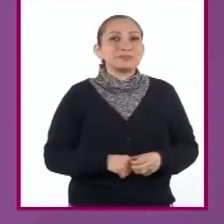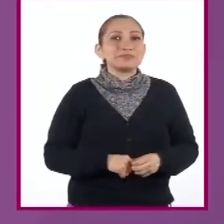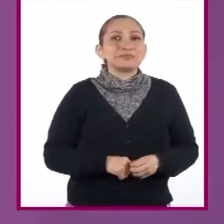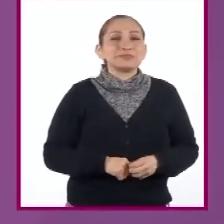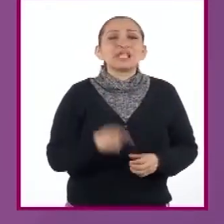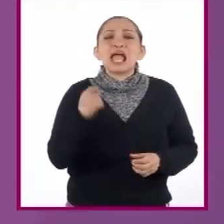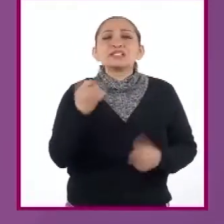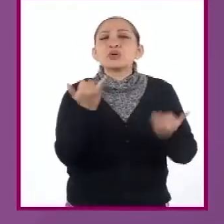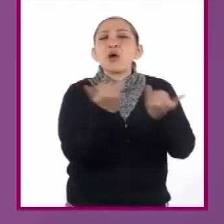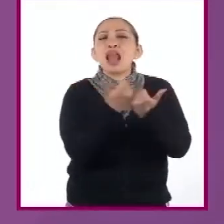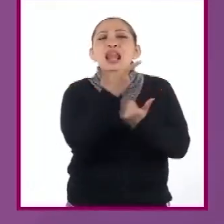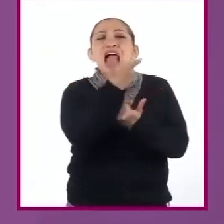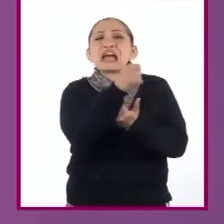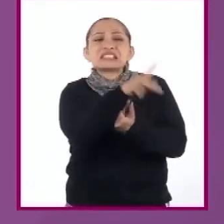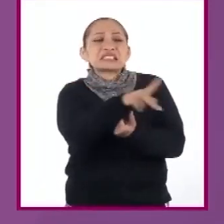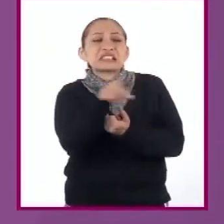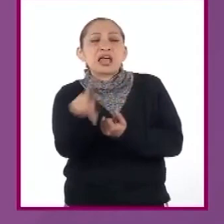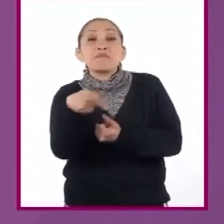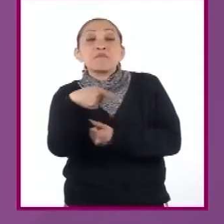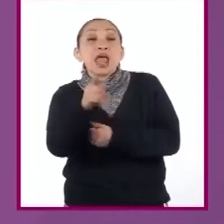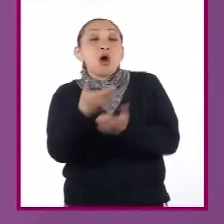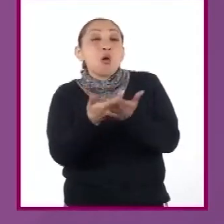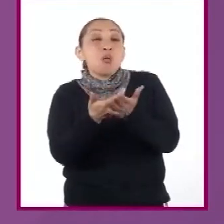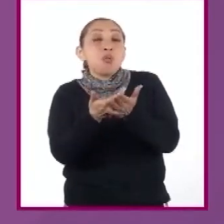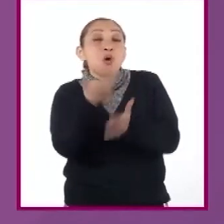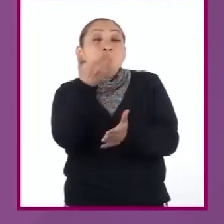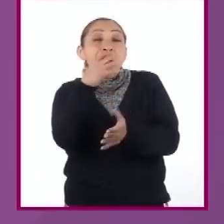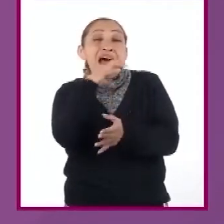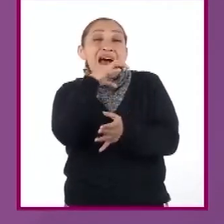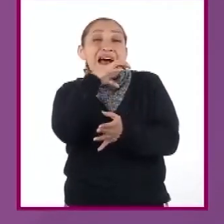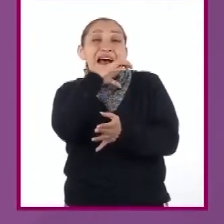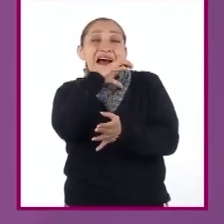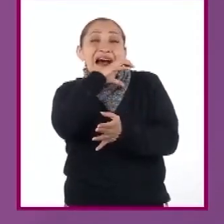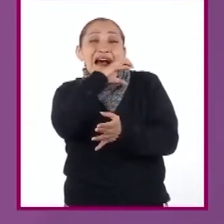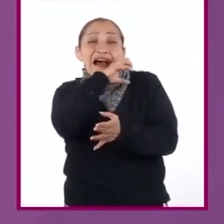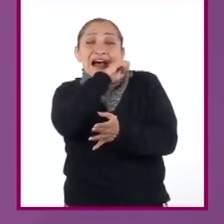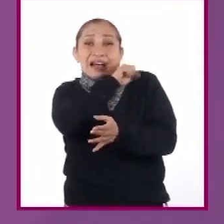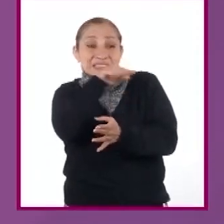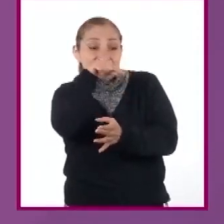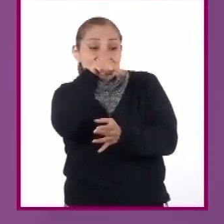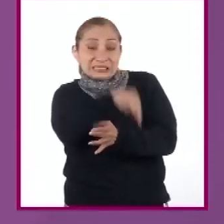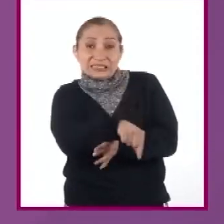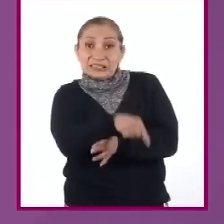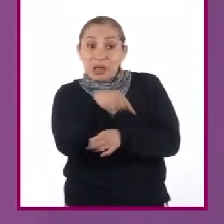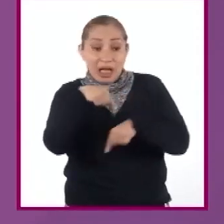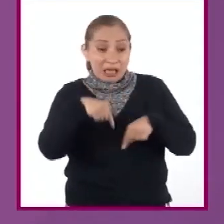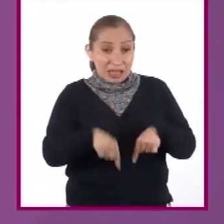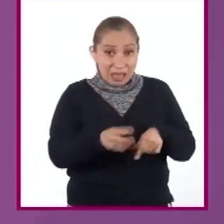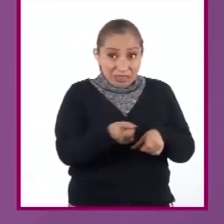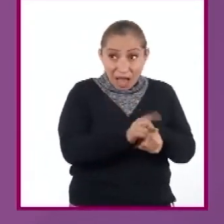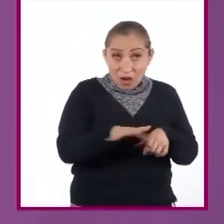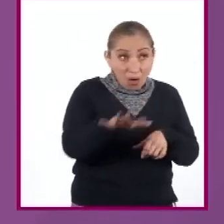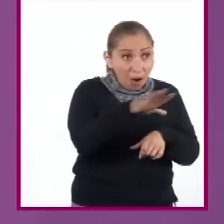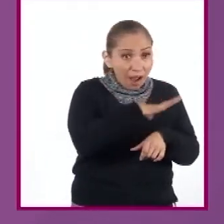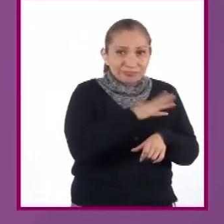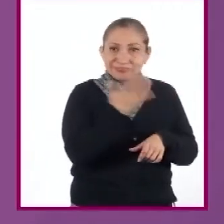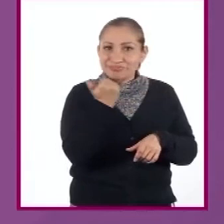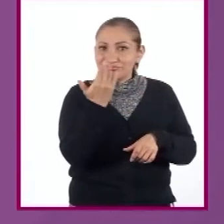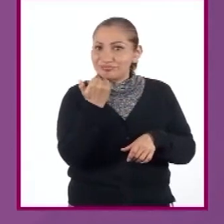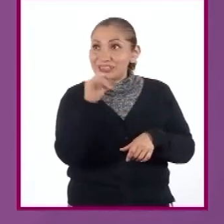Es como un gas, pero extremadamente caliente y está en condiciones que no ocurren cotidianamente.